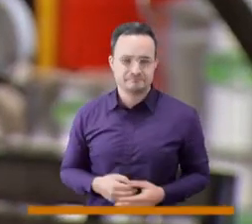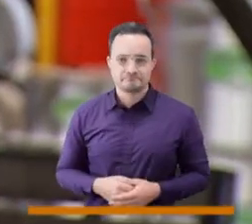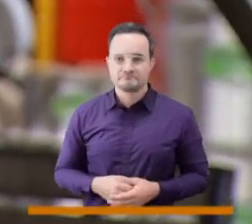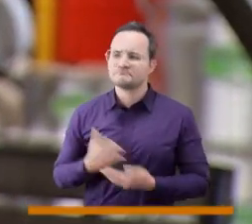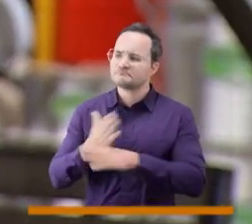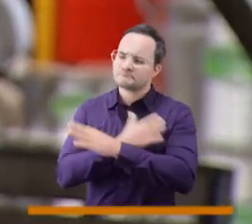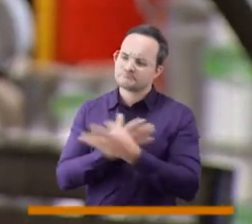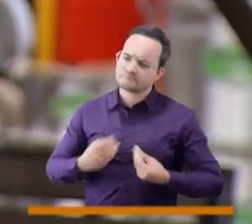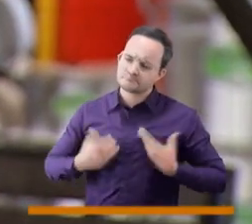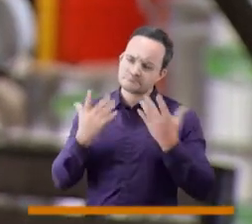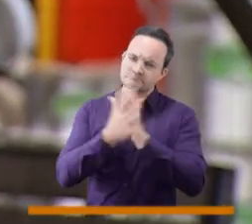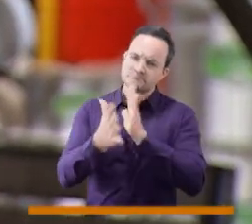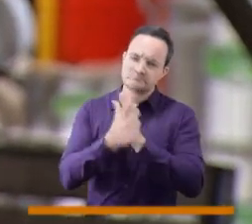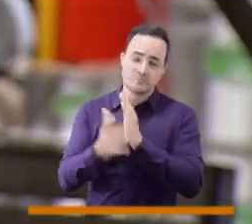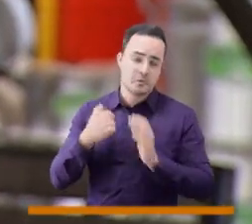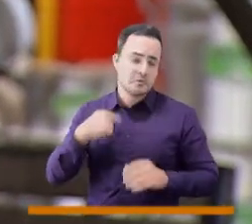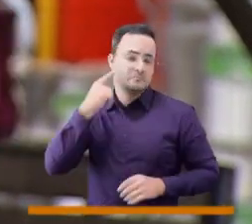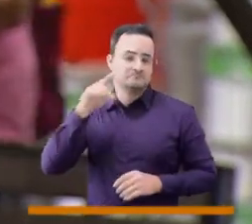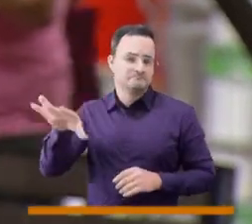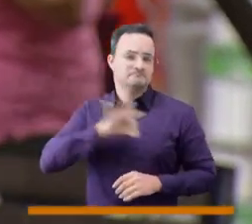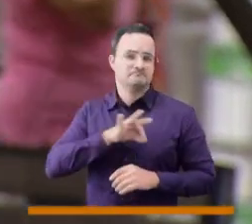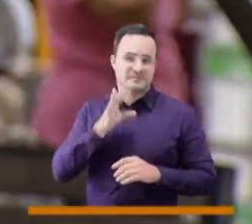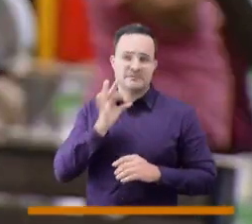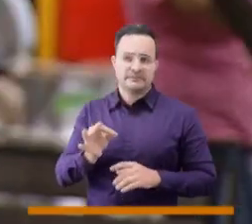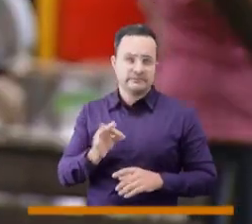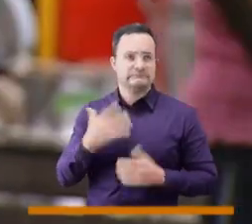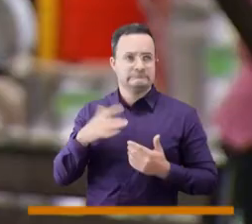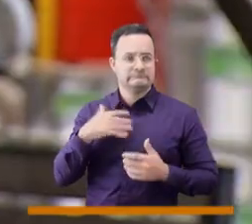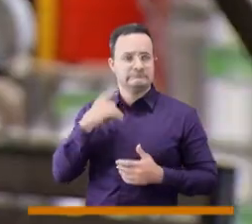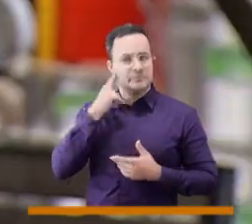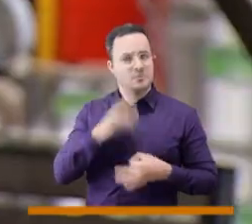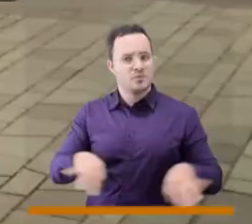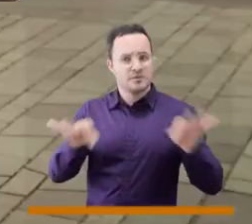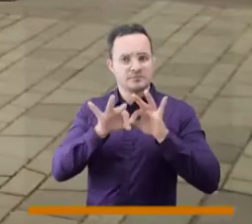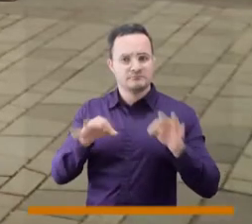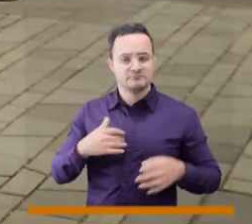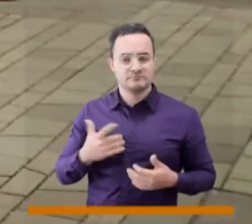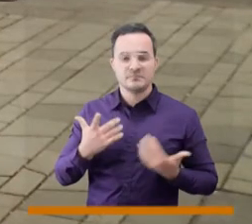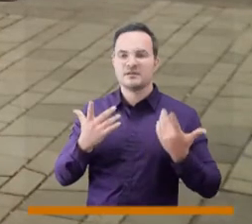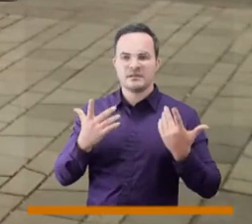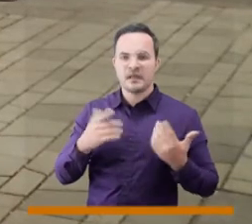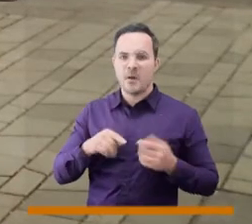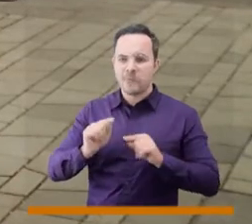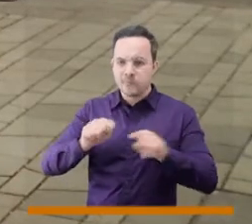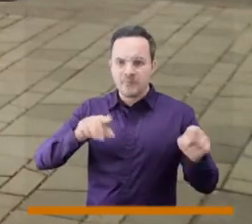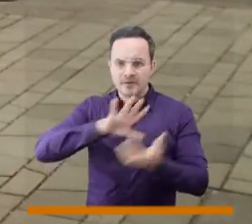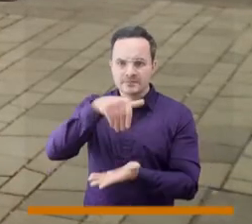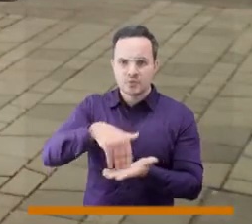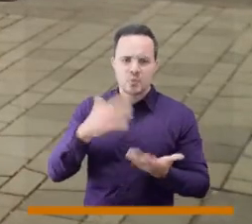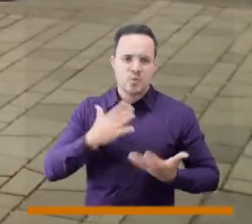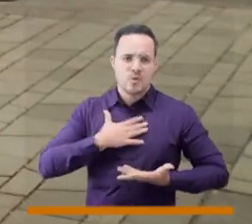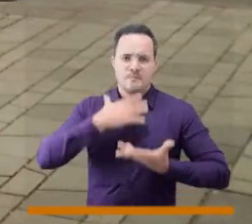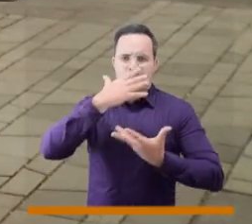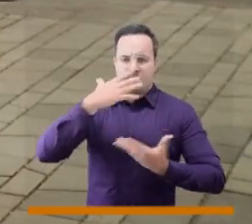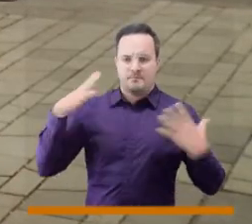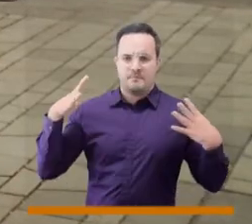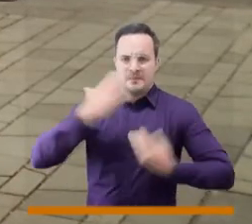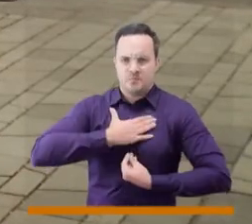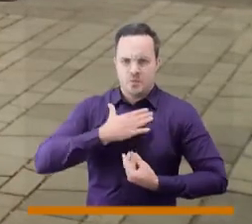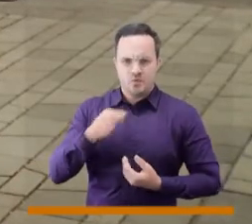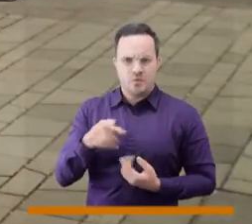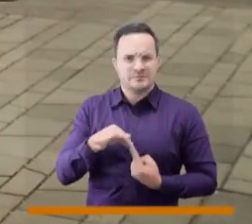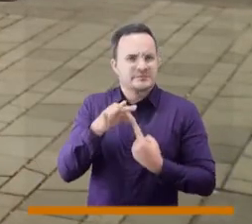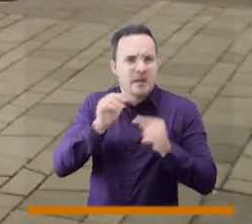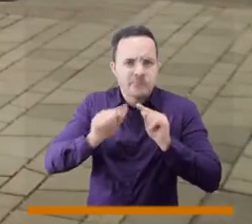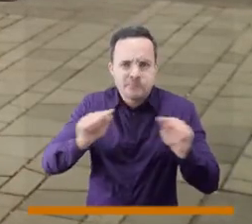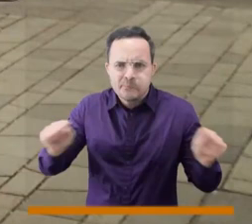es por excelencia en el mundo y acá también reserva de bienes patrimoniales. El barrio Prado, usted lo mencionaba. Lo poco que conservamos